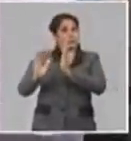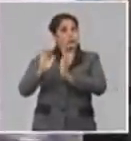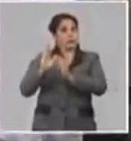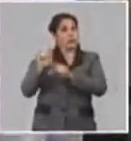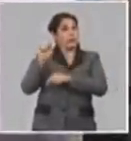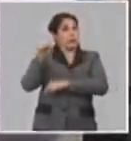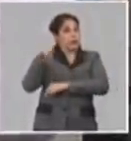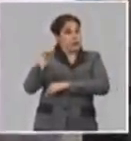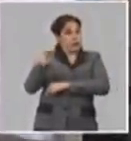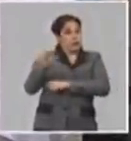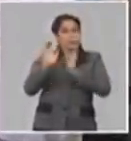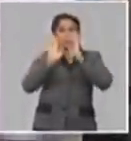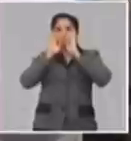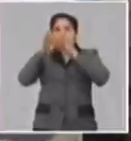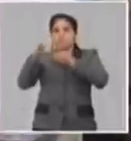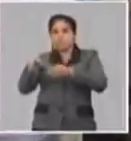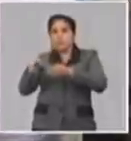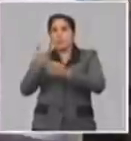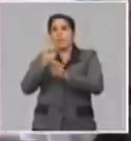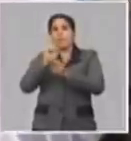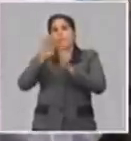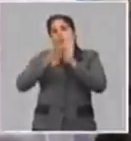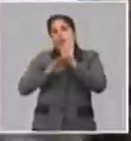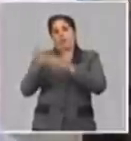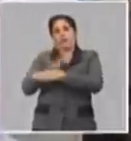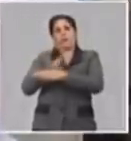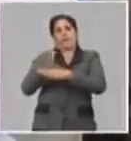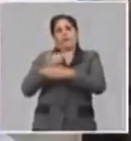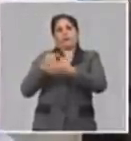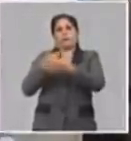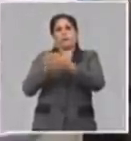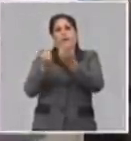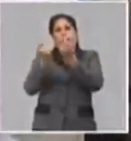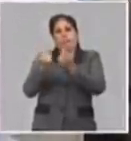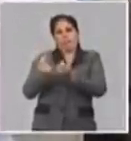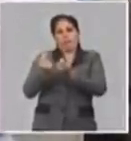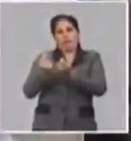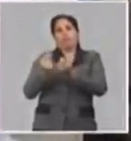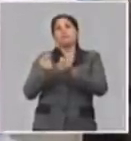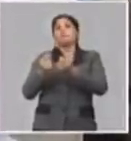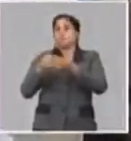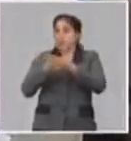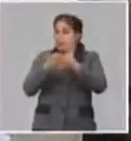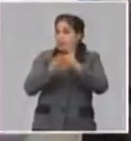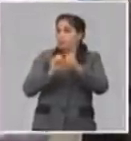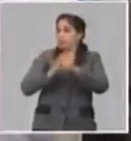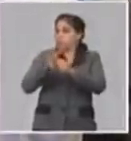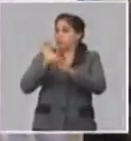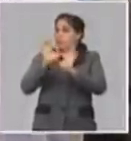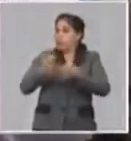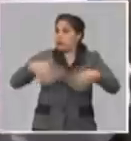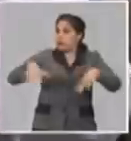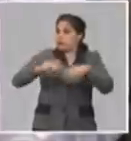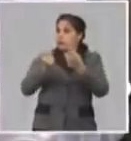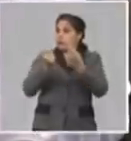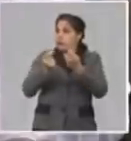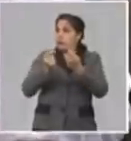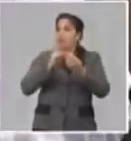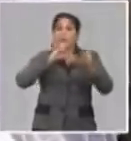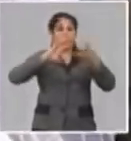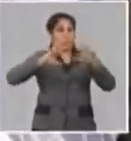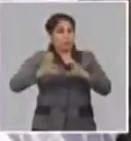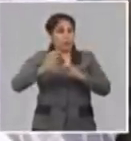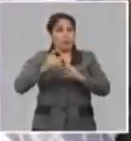la cual entonces nos enfocamos en un conjunto de medidas para impulsar la economía, enfrentarnos con éxito a este escenario, complejo